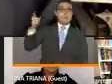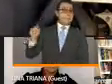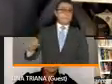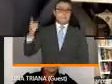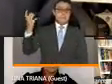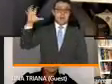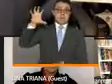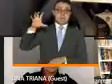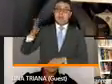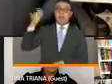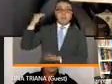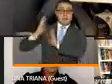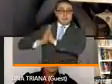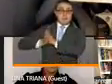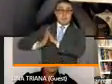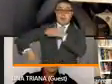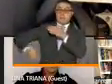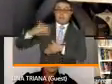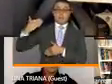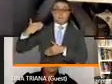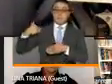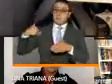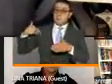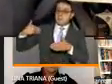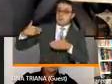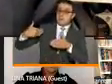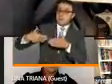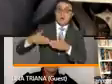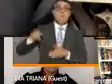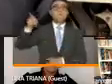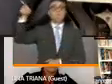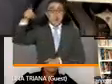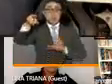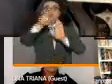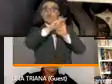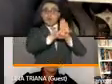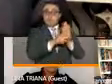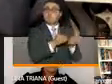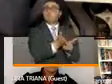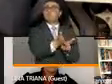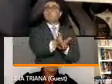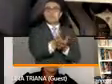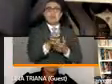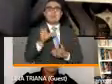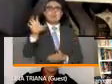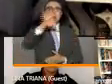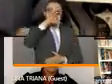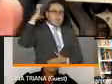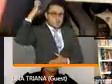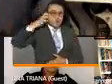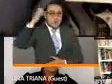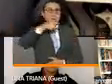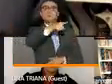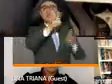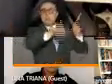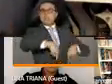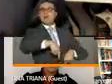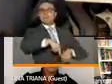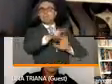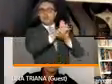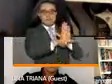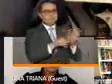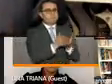en diciembre, pero hasta ahora sigue con todas las medidas, así como los otros países de Europa, porque las cantidades